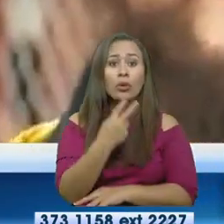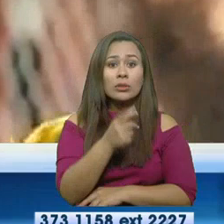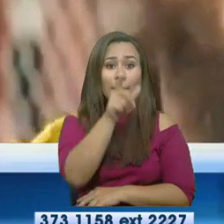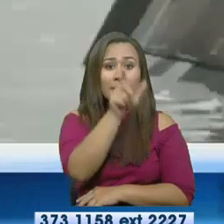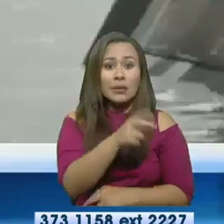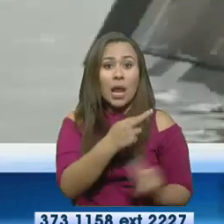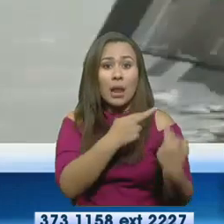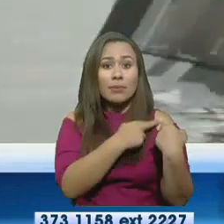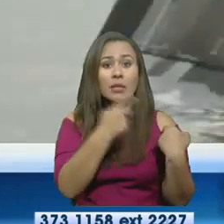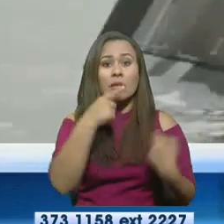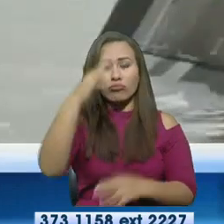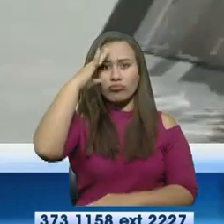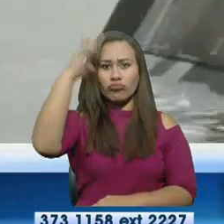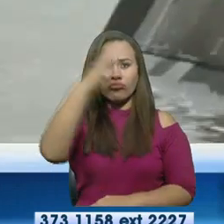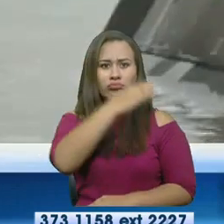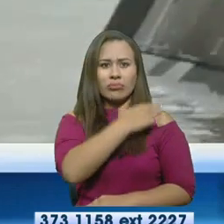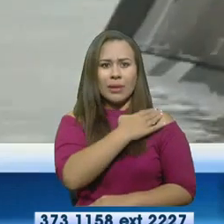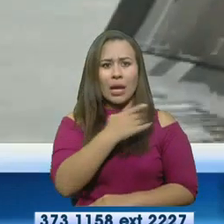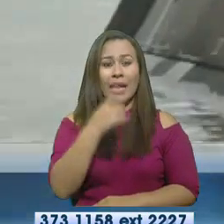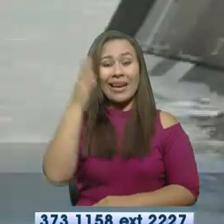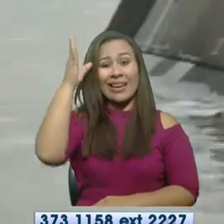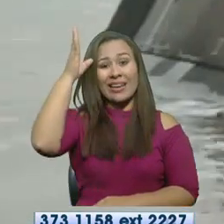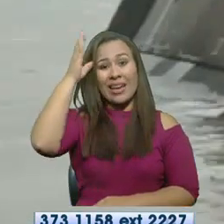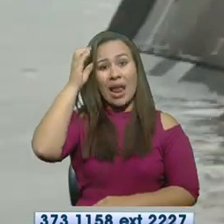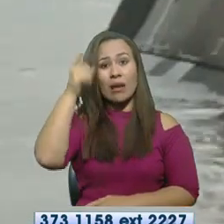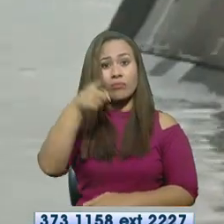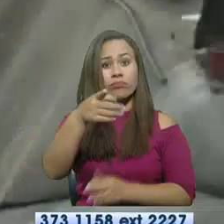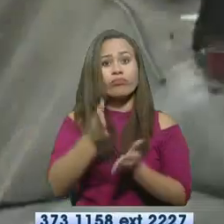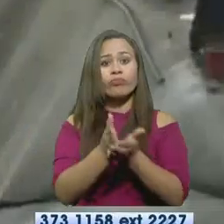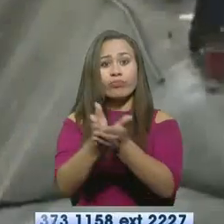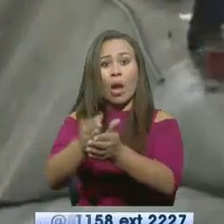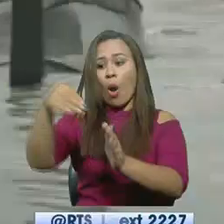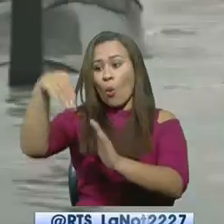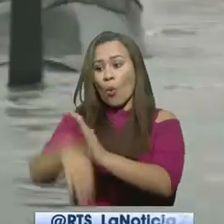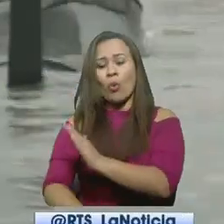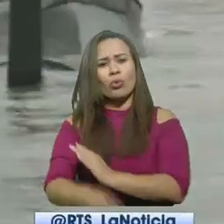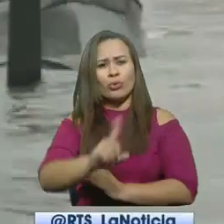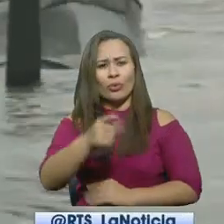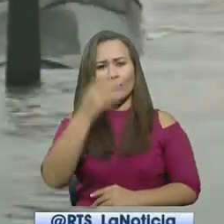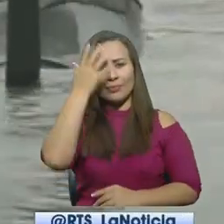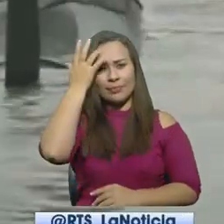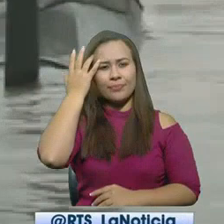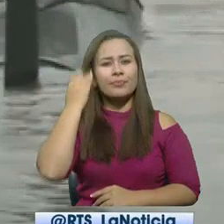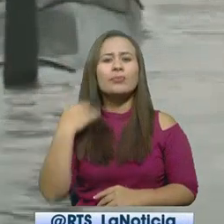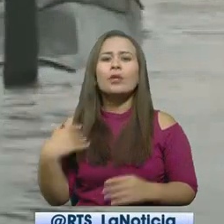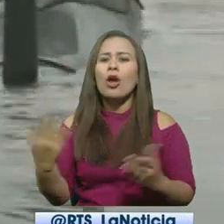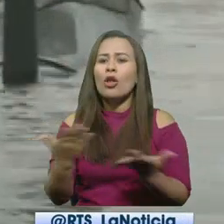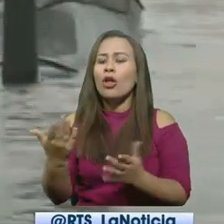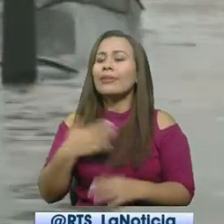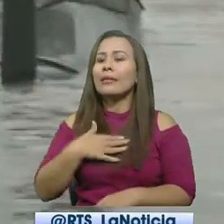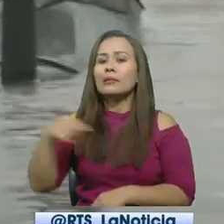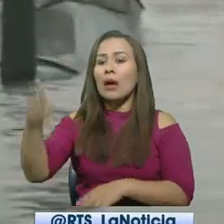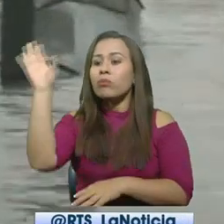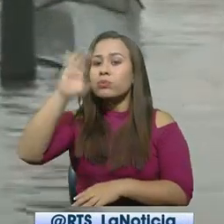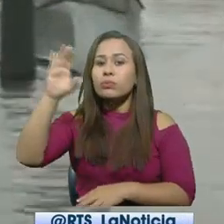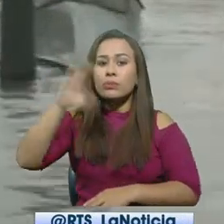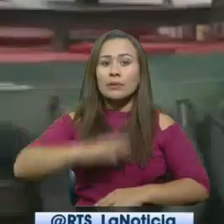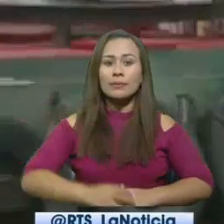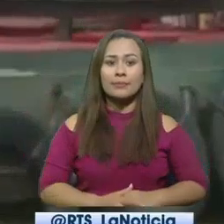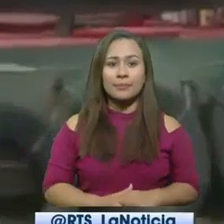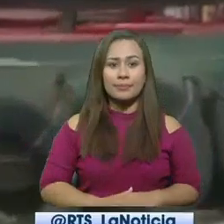la Armada está convencida de que el submarino no se hundió y explicó en dónde lo están buscando.